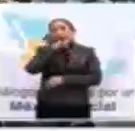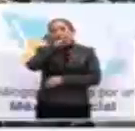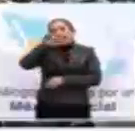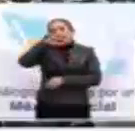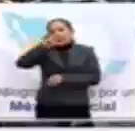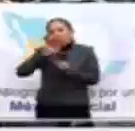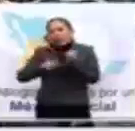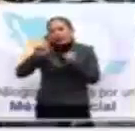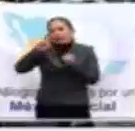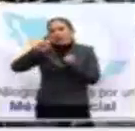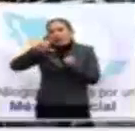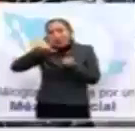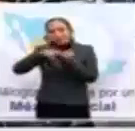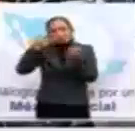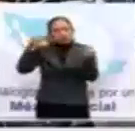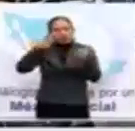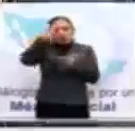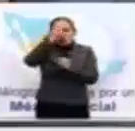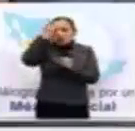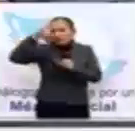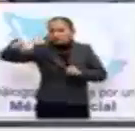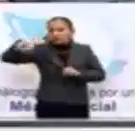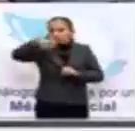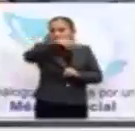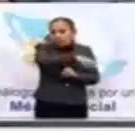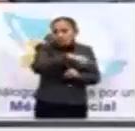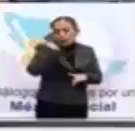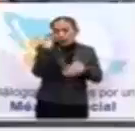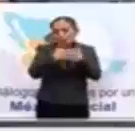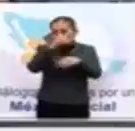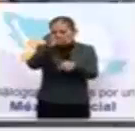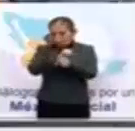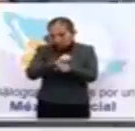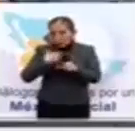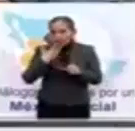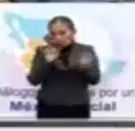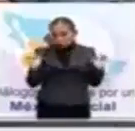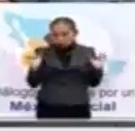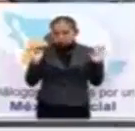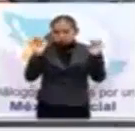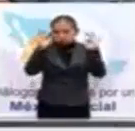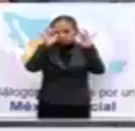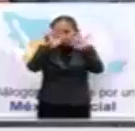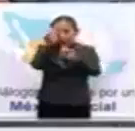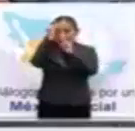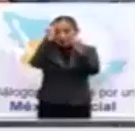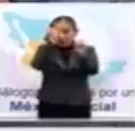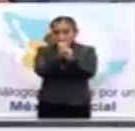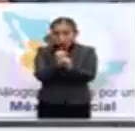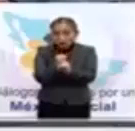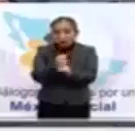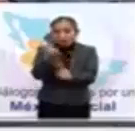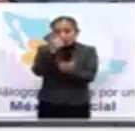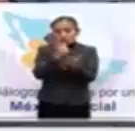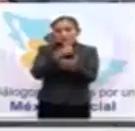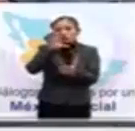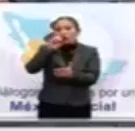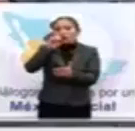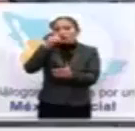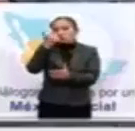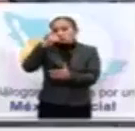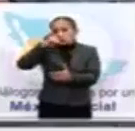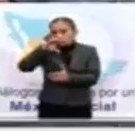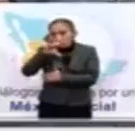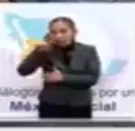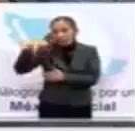donde está Rafael, están muchas universidades, y la próxima semana tenemos un evento internacional, ¿no?, en la ciudad de Cocoyoc,